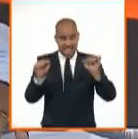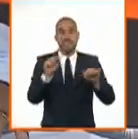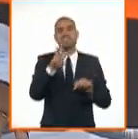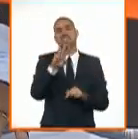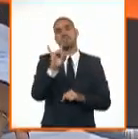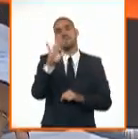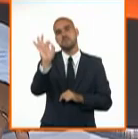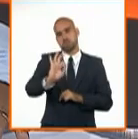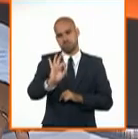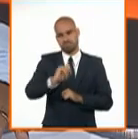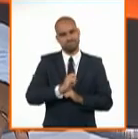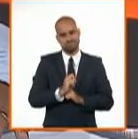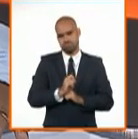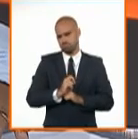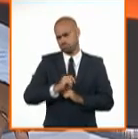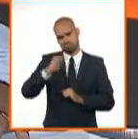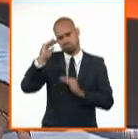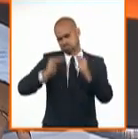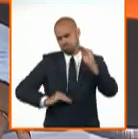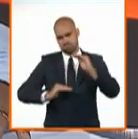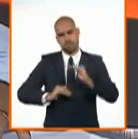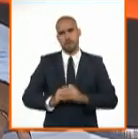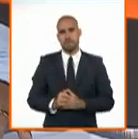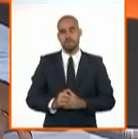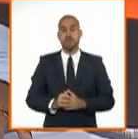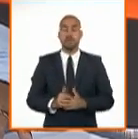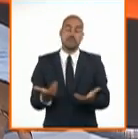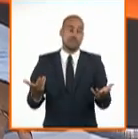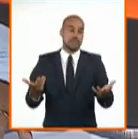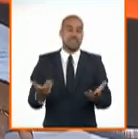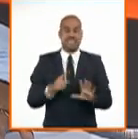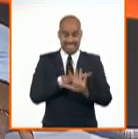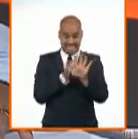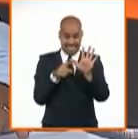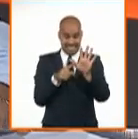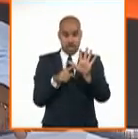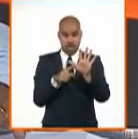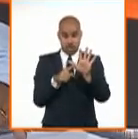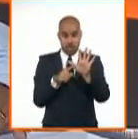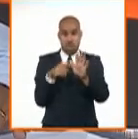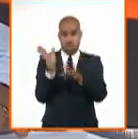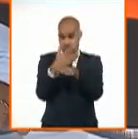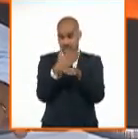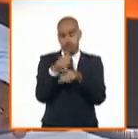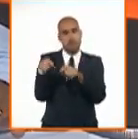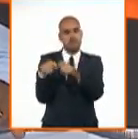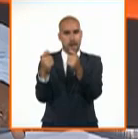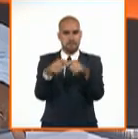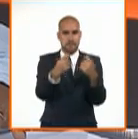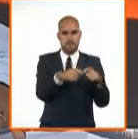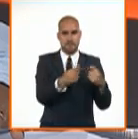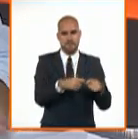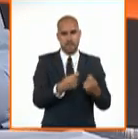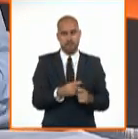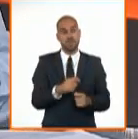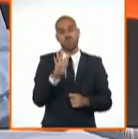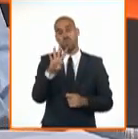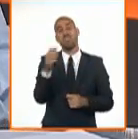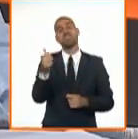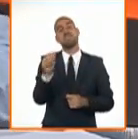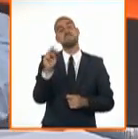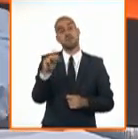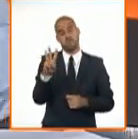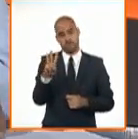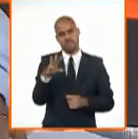inevitablemente hay cinco bloques que están en averías son 410 muy agua que es el 15 por